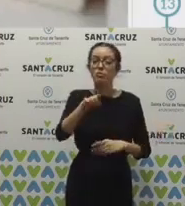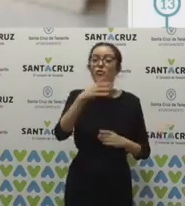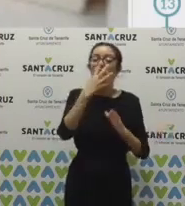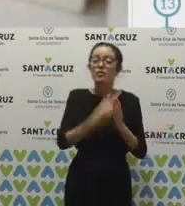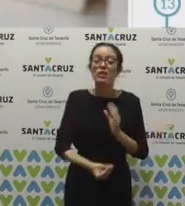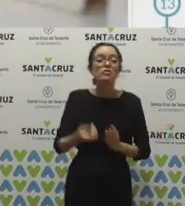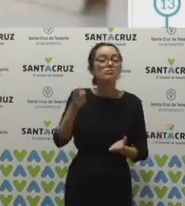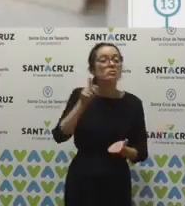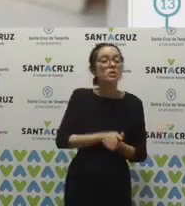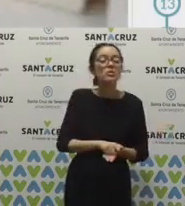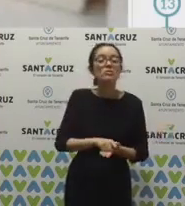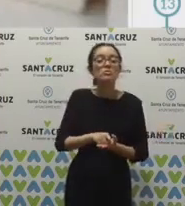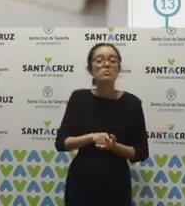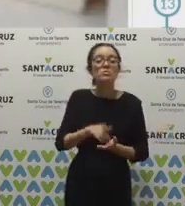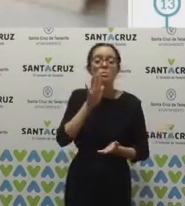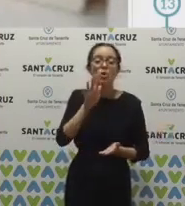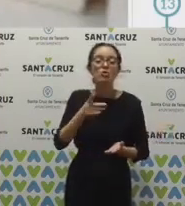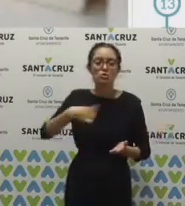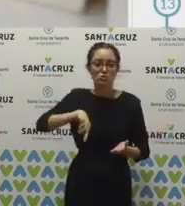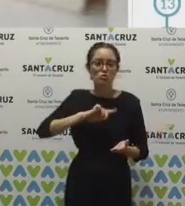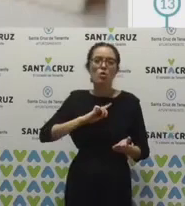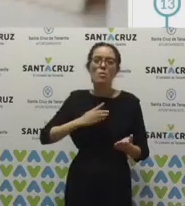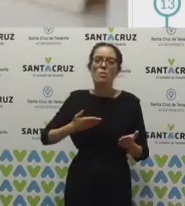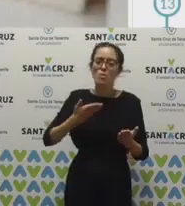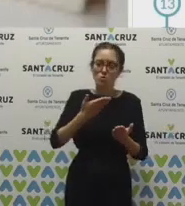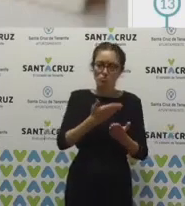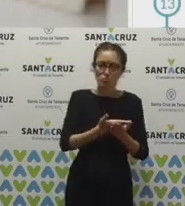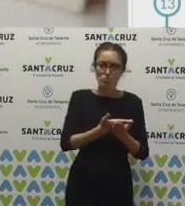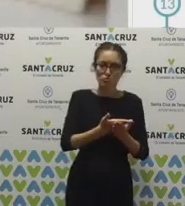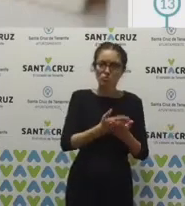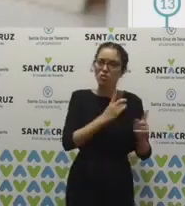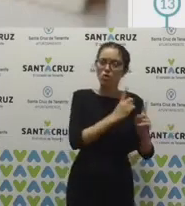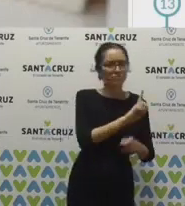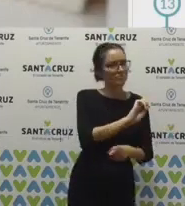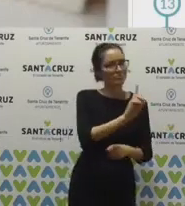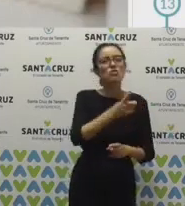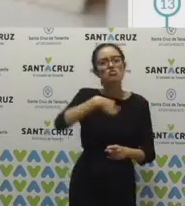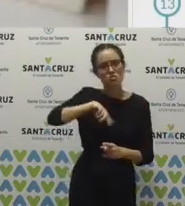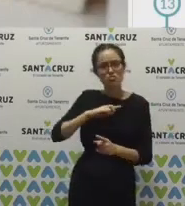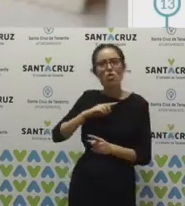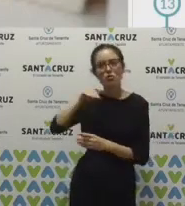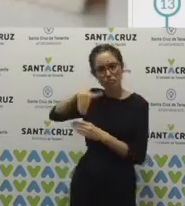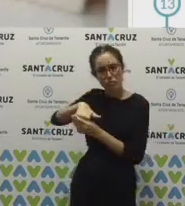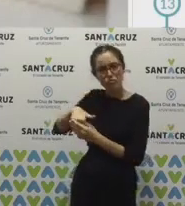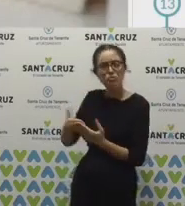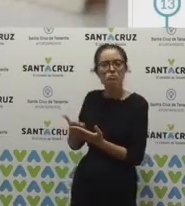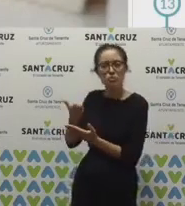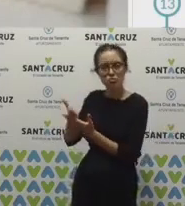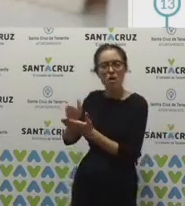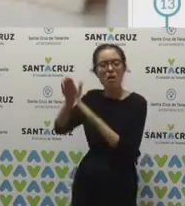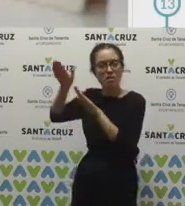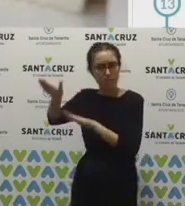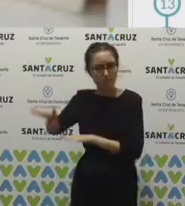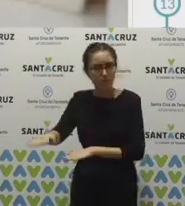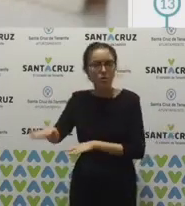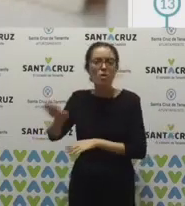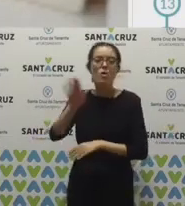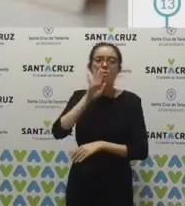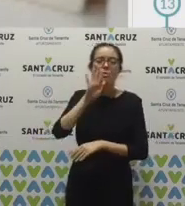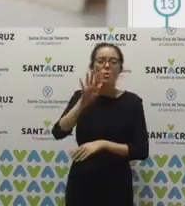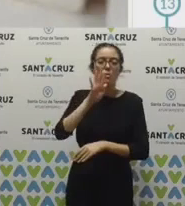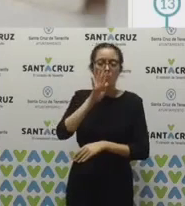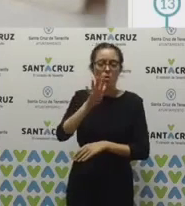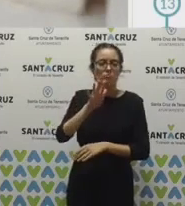respecto a que no vamos a apoyar la moción si la vamos a apoyar vamos a apoyar la moción porque nosotros siempre estamos del lado de la